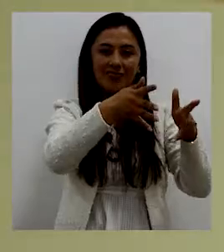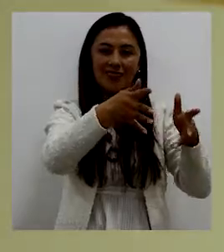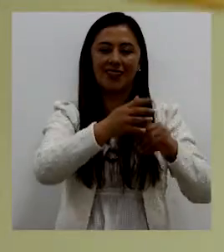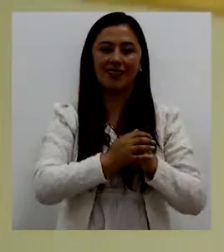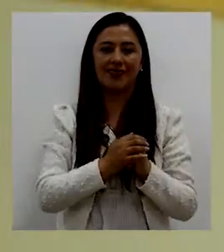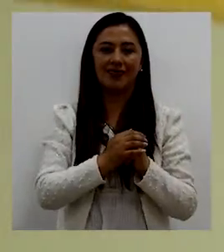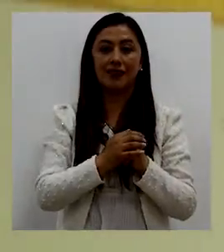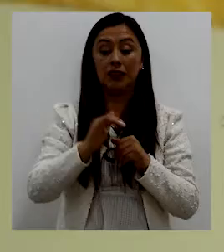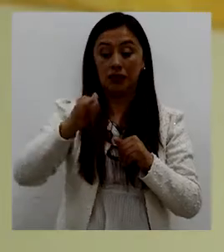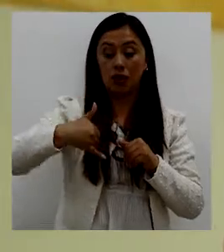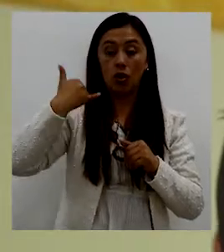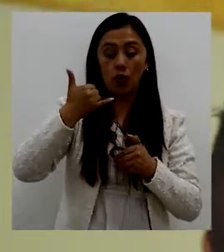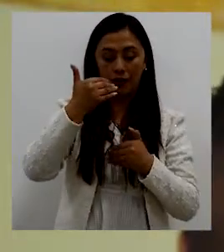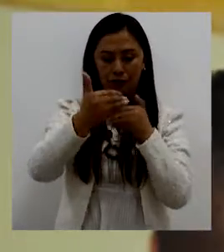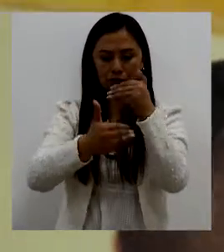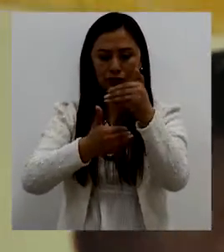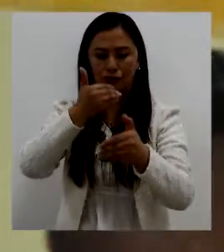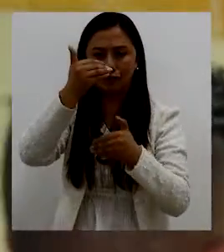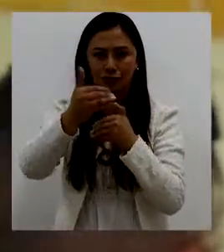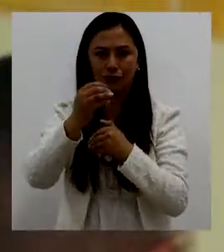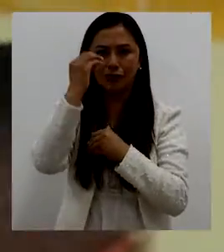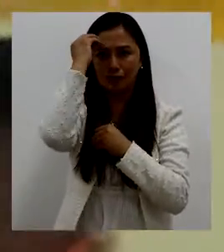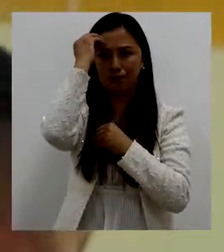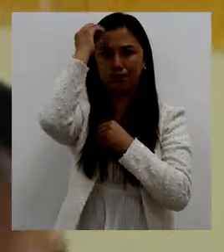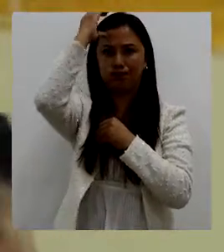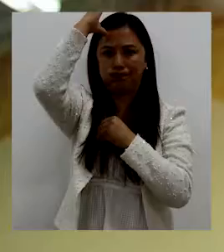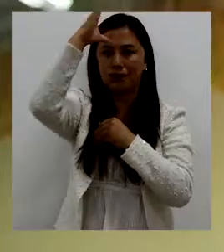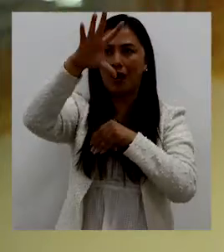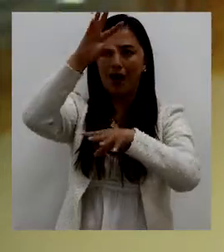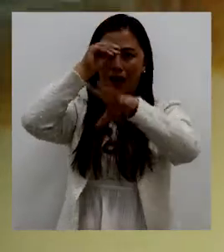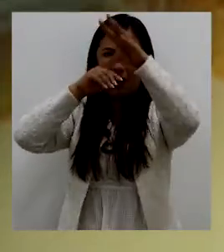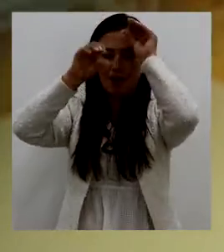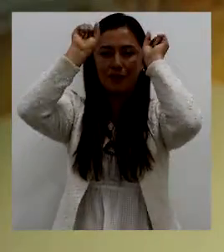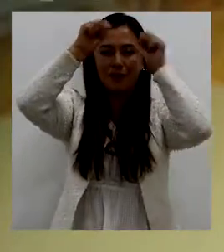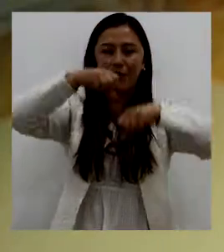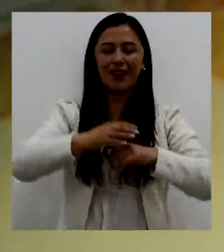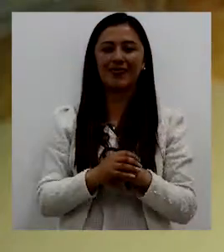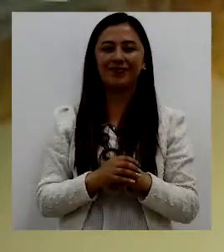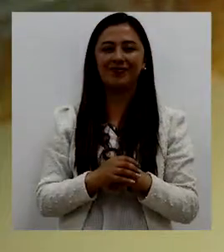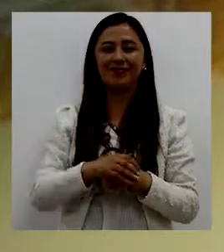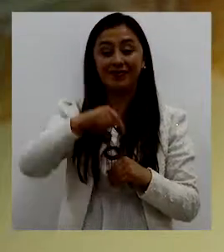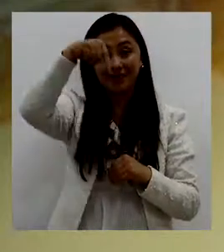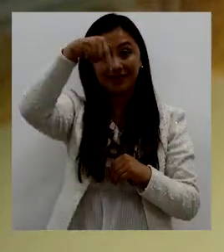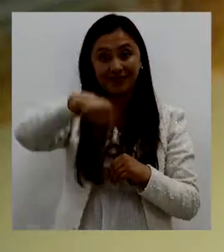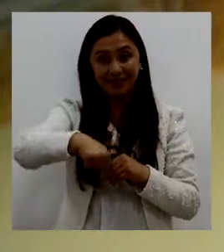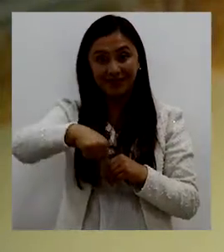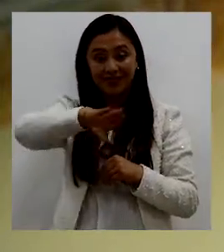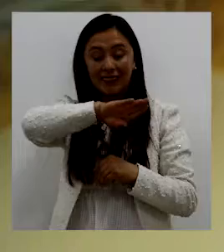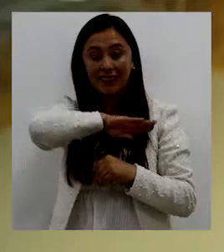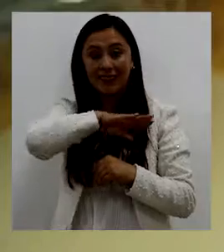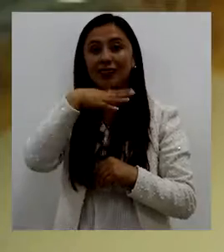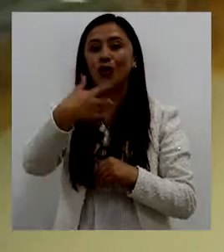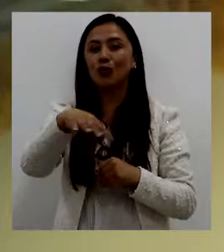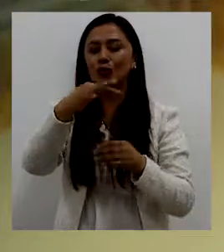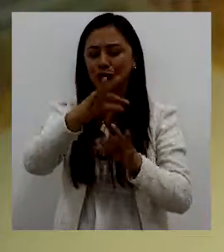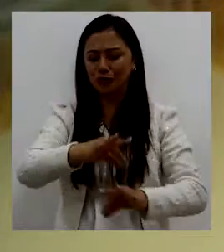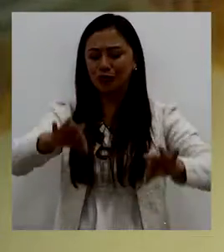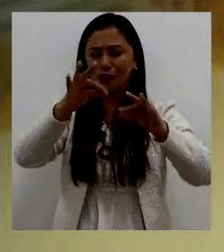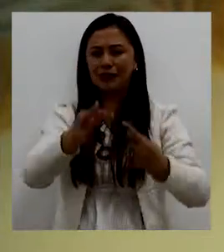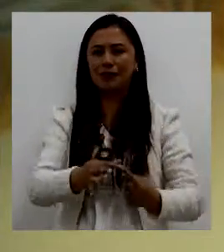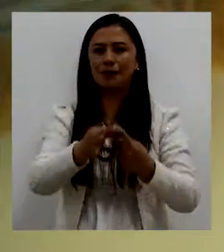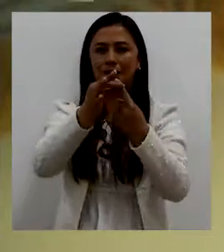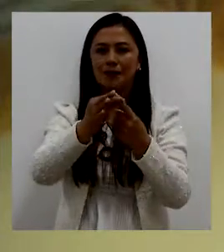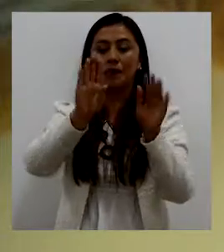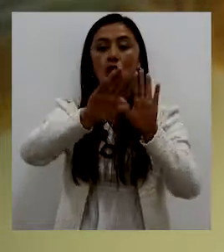Esto fortalecerá el proceso pedagógico de esta población. Es un logro muy significativo para la entidad territorial, pues es el primer colegio de